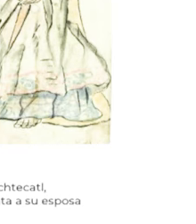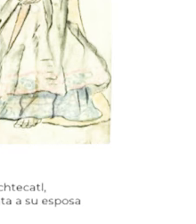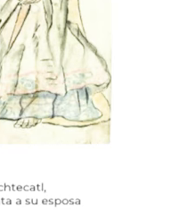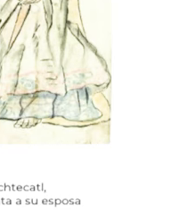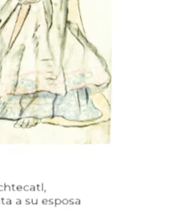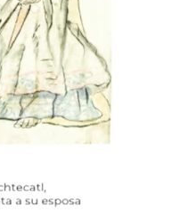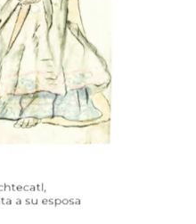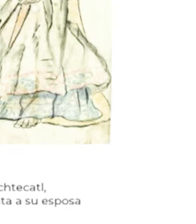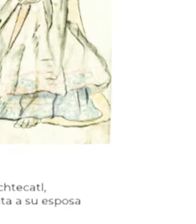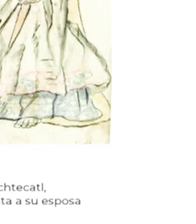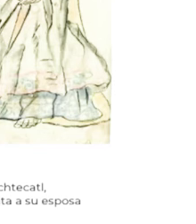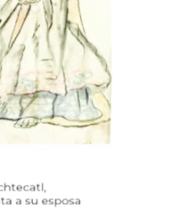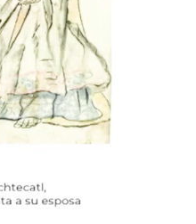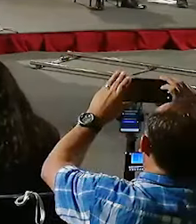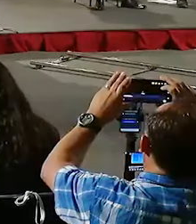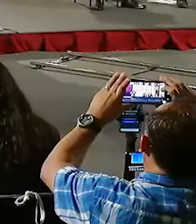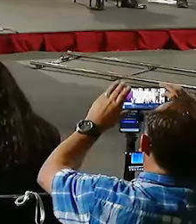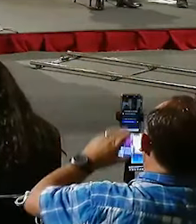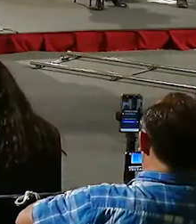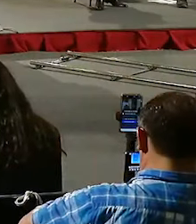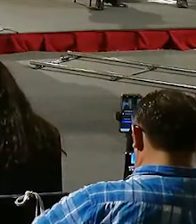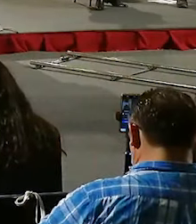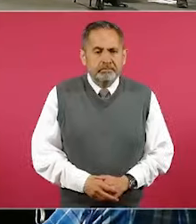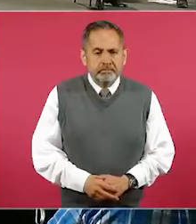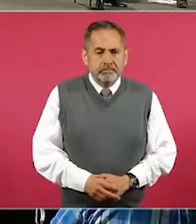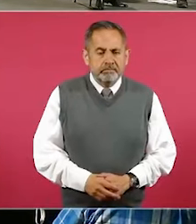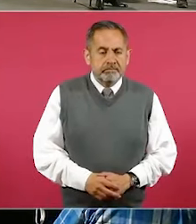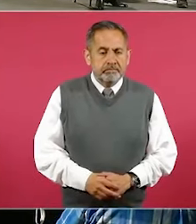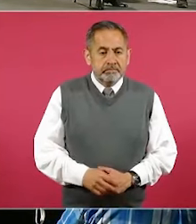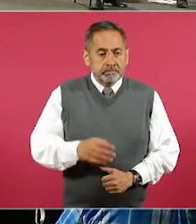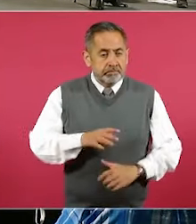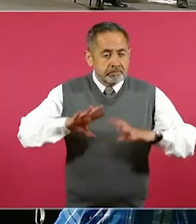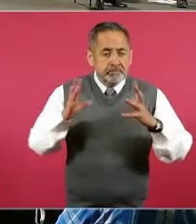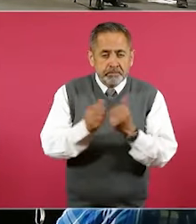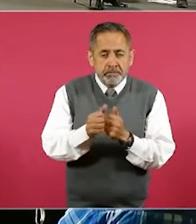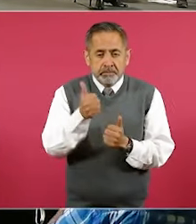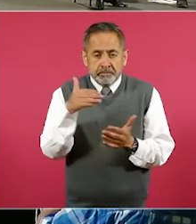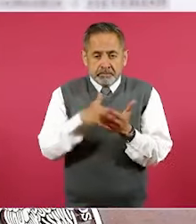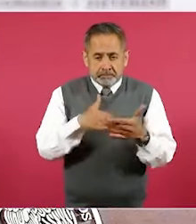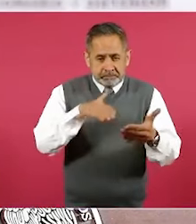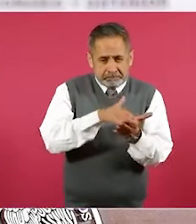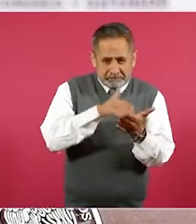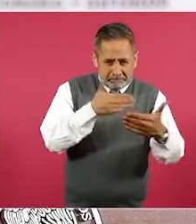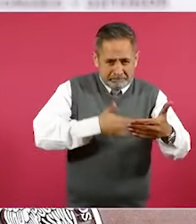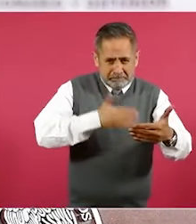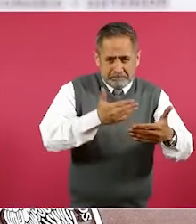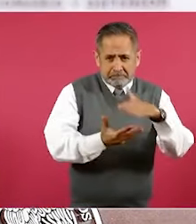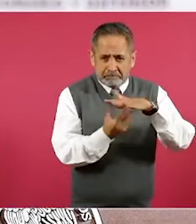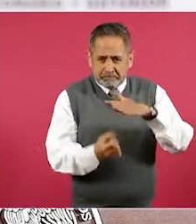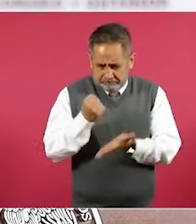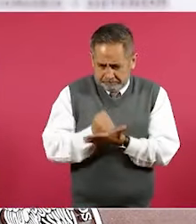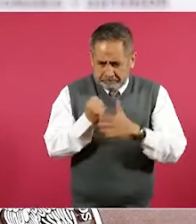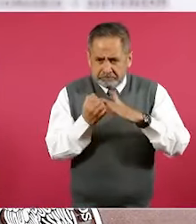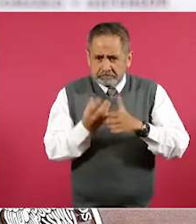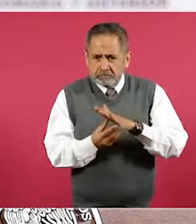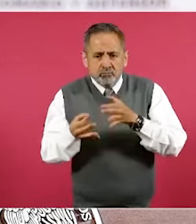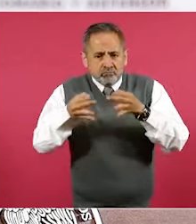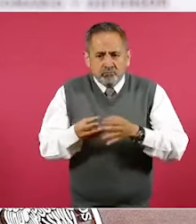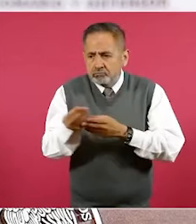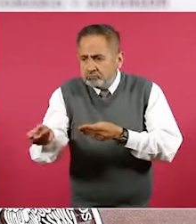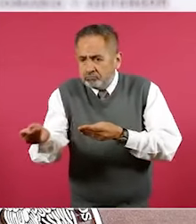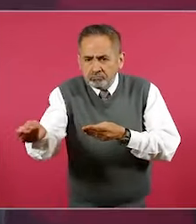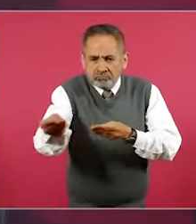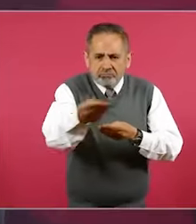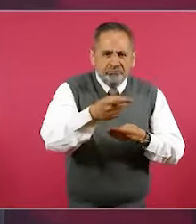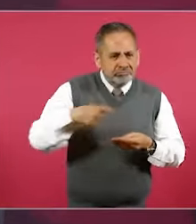documentación que permite la expropiación y la retribución justa a comuneros y ejidatarios. Más de 6.000 asuntos con copias certificadas atendimos en